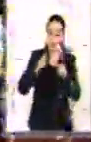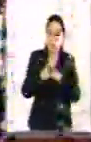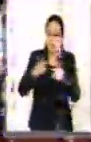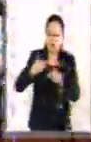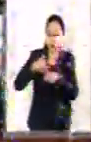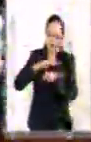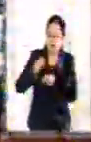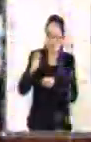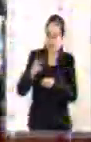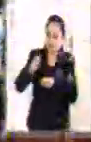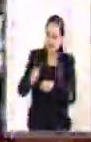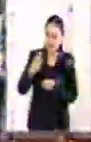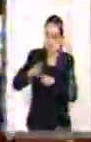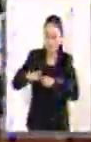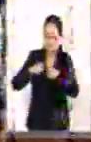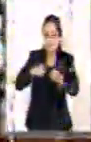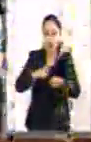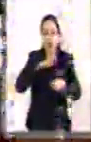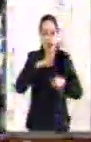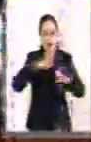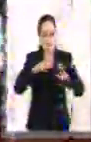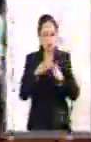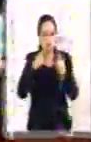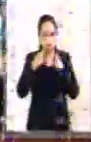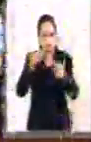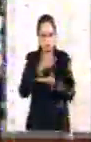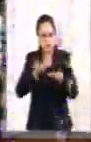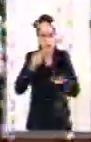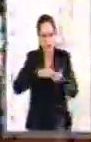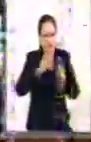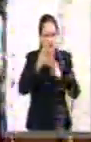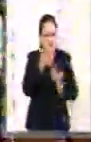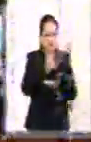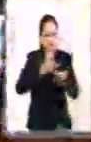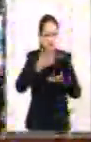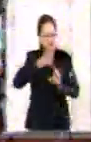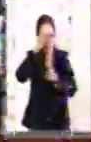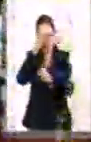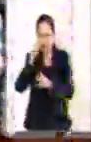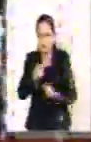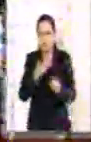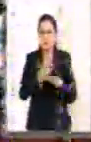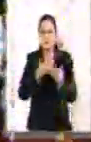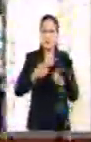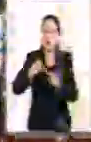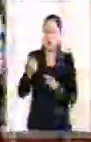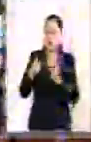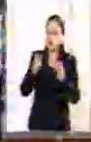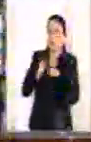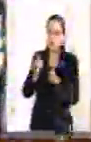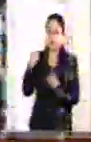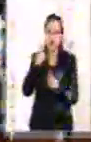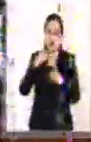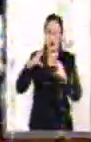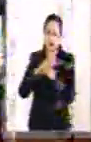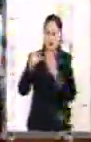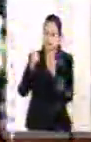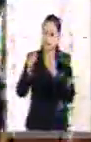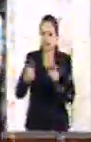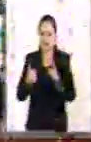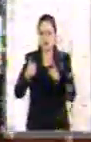diálogo y en el consenso en comisiones. Es lastimoso que otros dos grupos parlamentarios